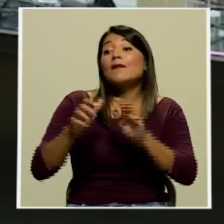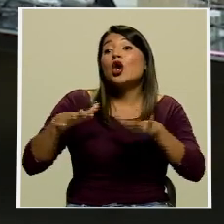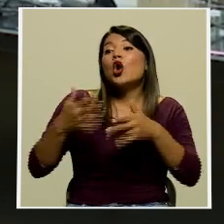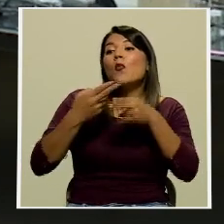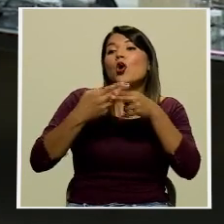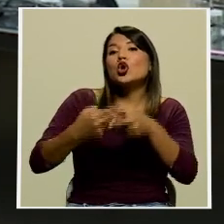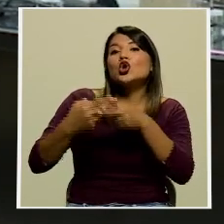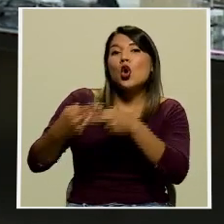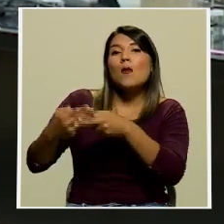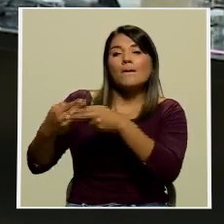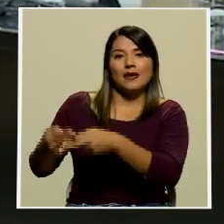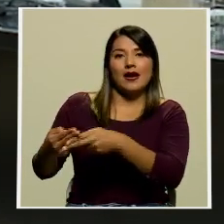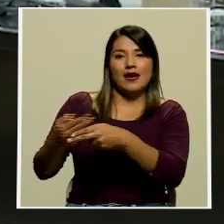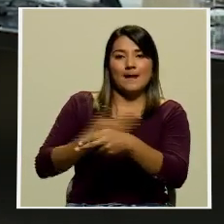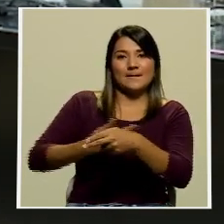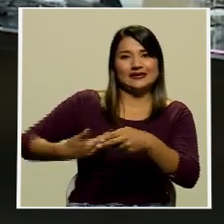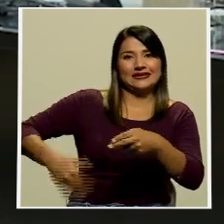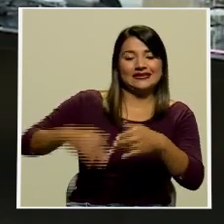la presidencia de la Corte.